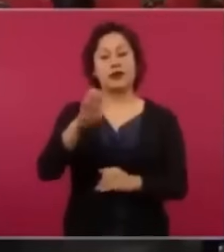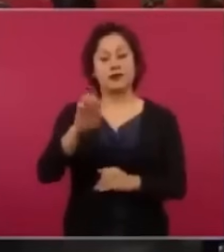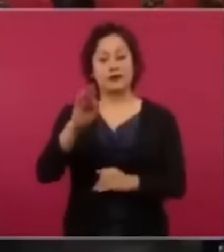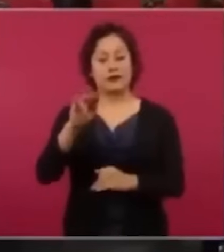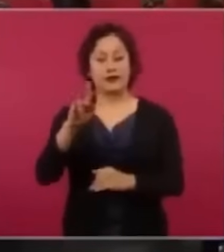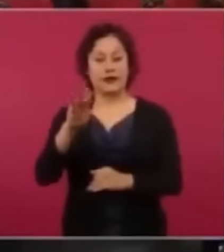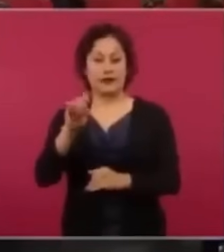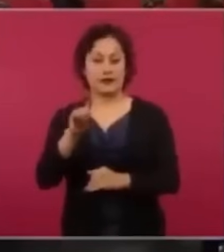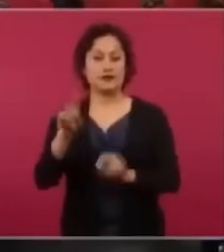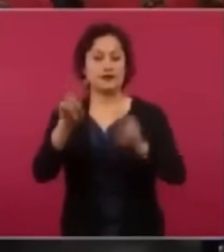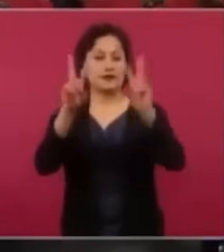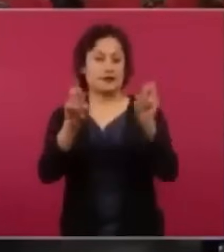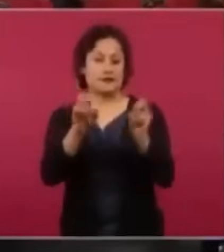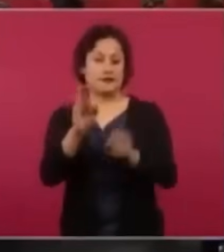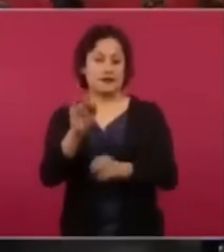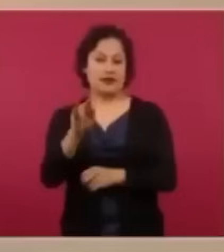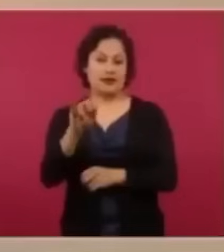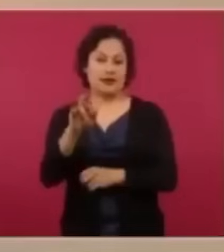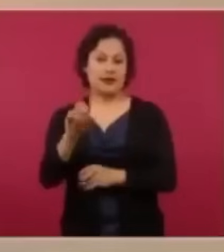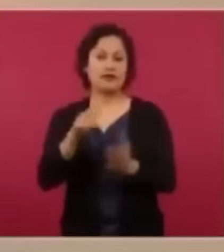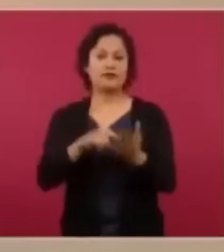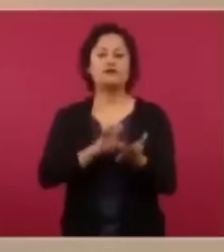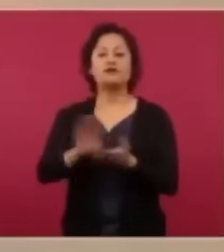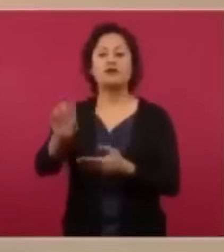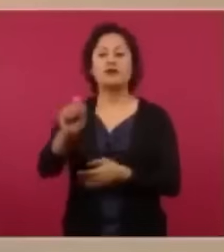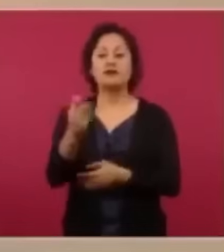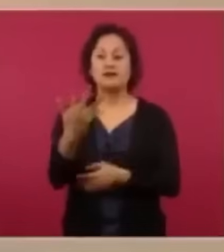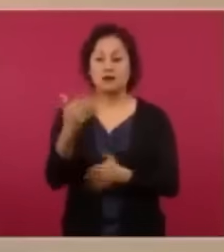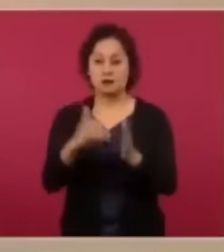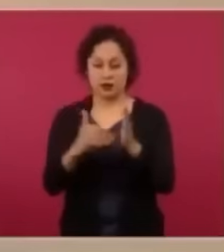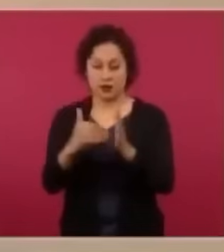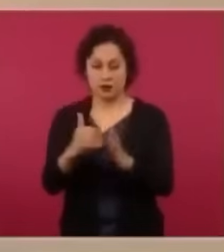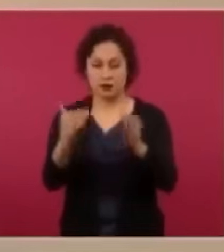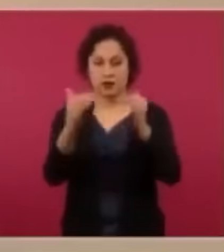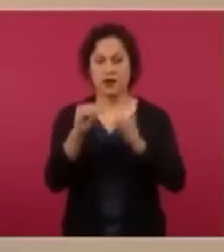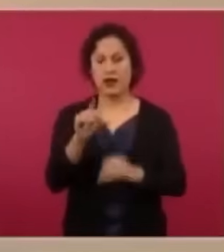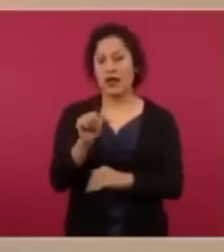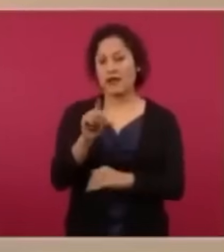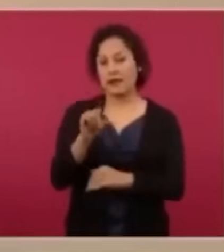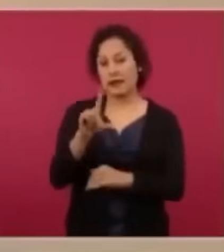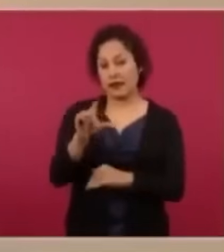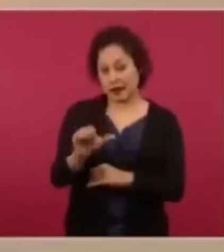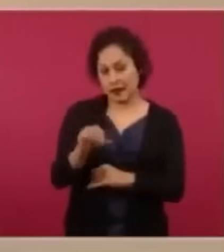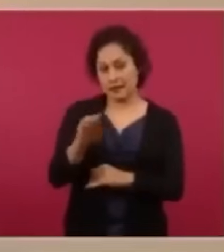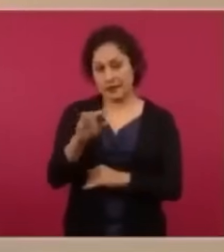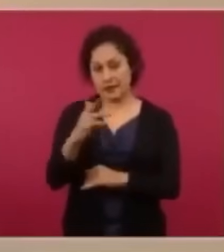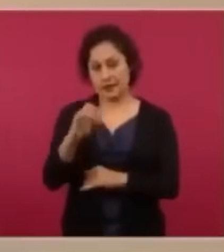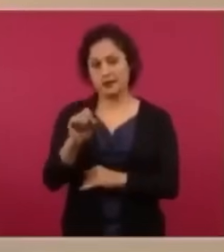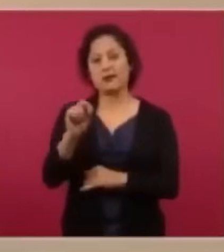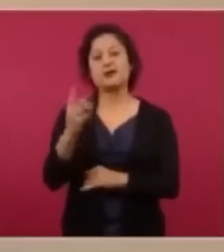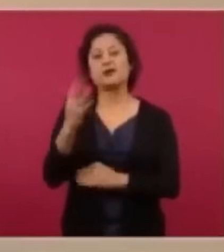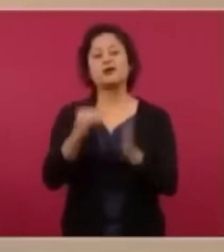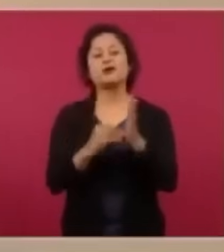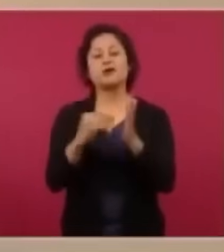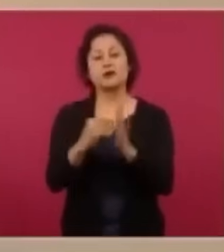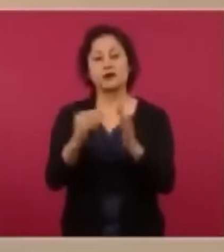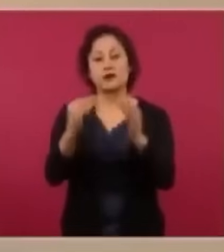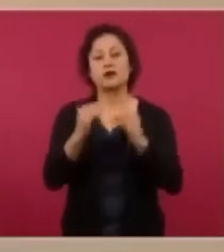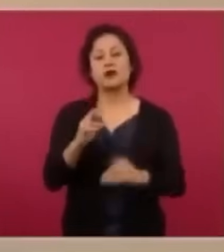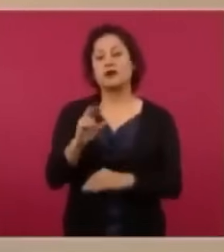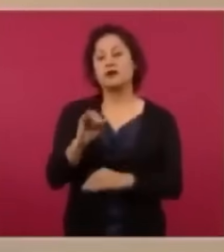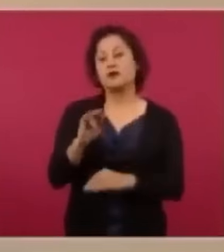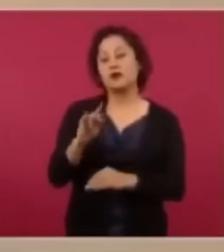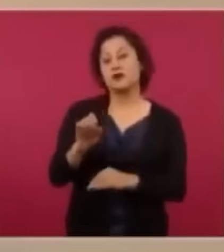el Financiero, 25 millones. Adela Micha, 24 millones. Roberto Rock, del